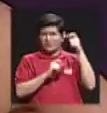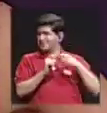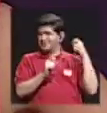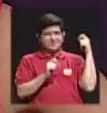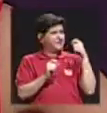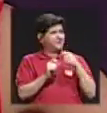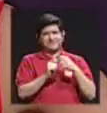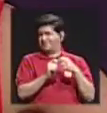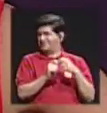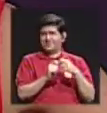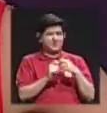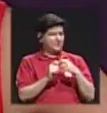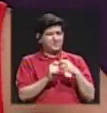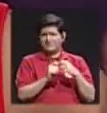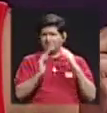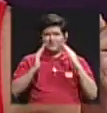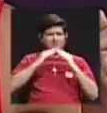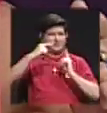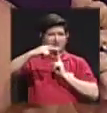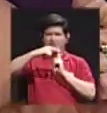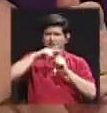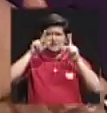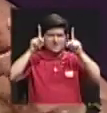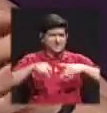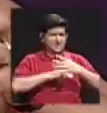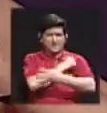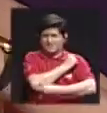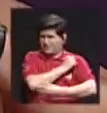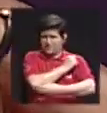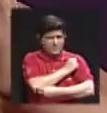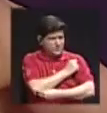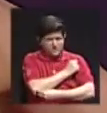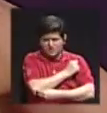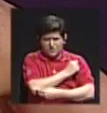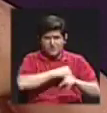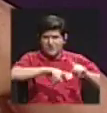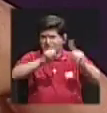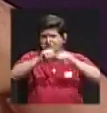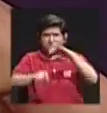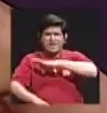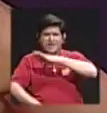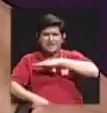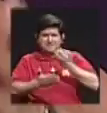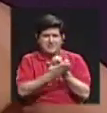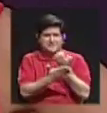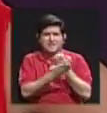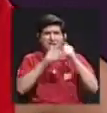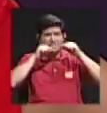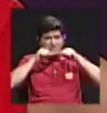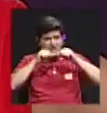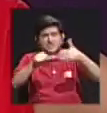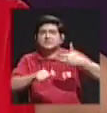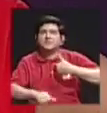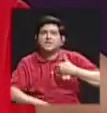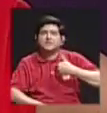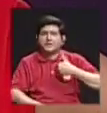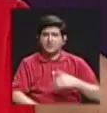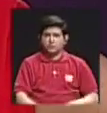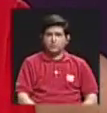precisamente la iglesia de los pobres, sino una serie de beneficios económicos que sigue